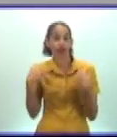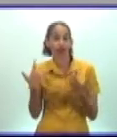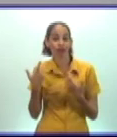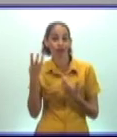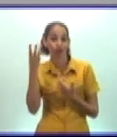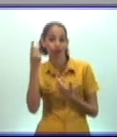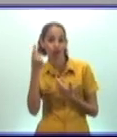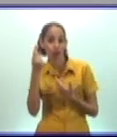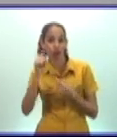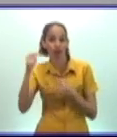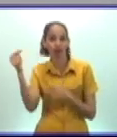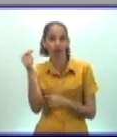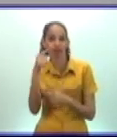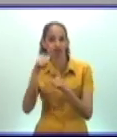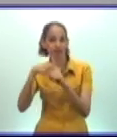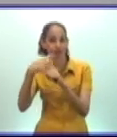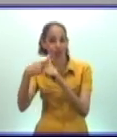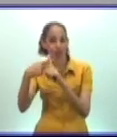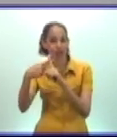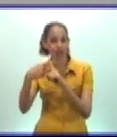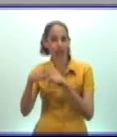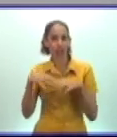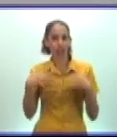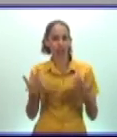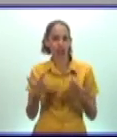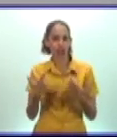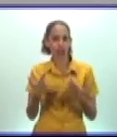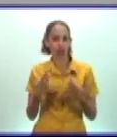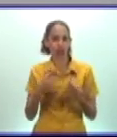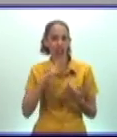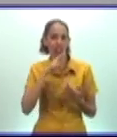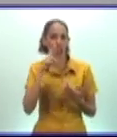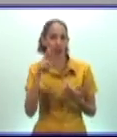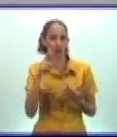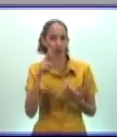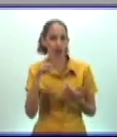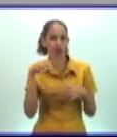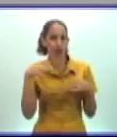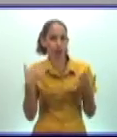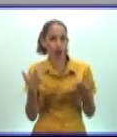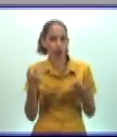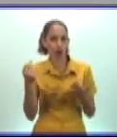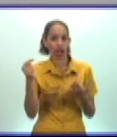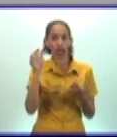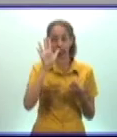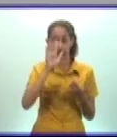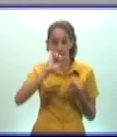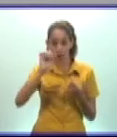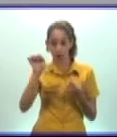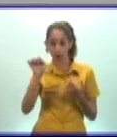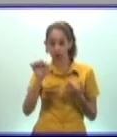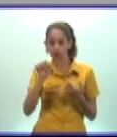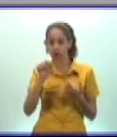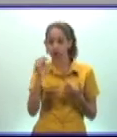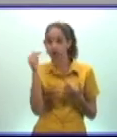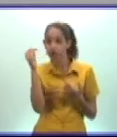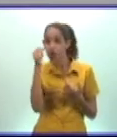exponente nos va a quedar 5 menos 8 igual menos 3.